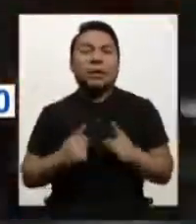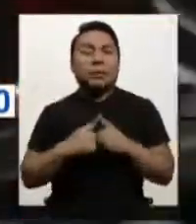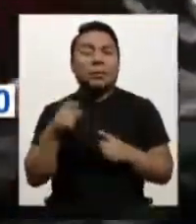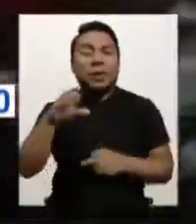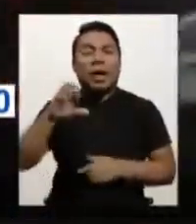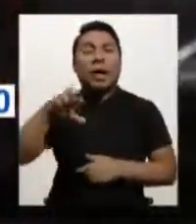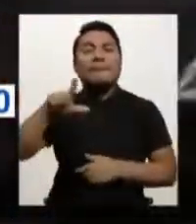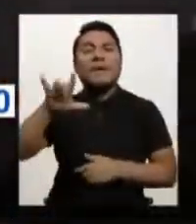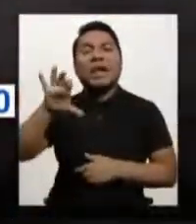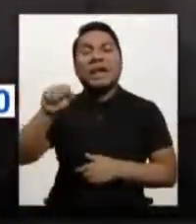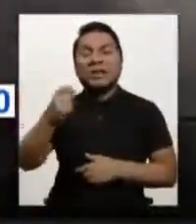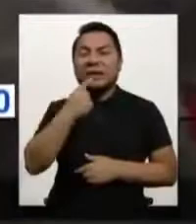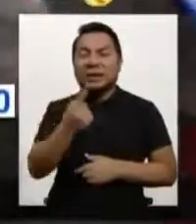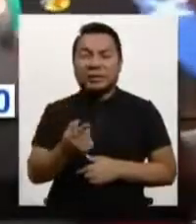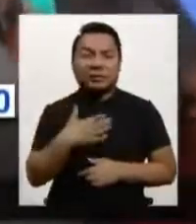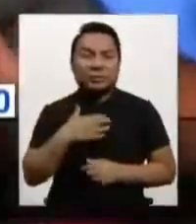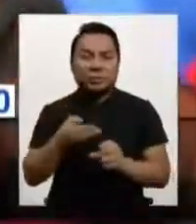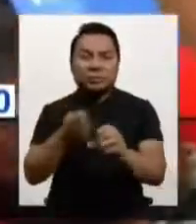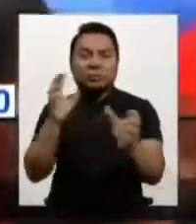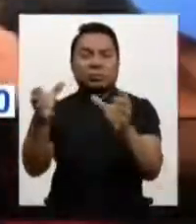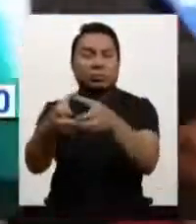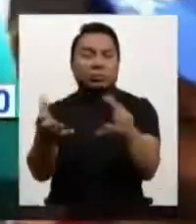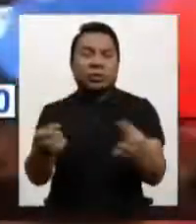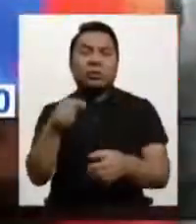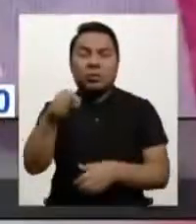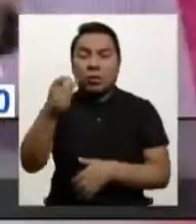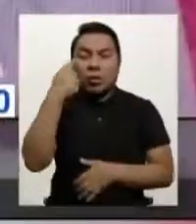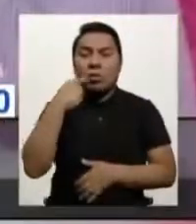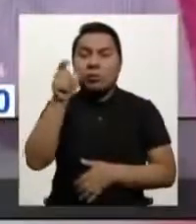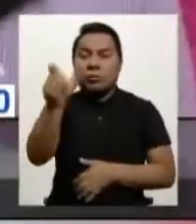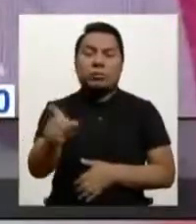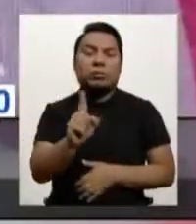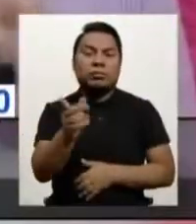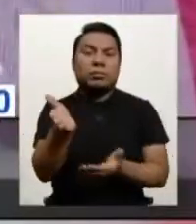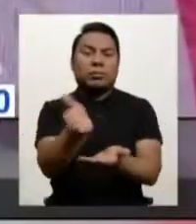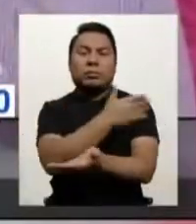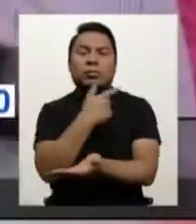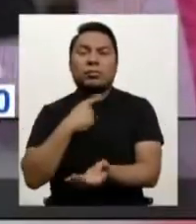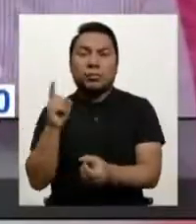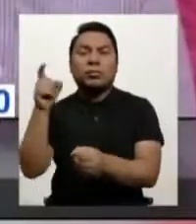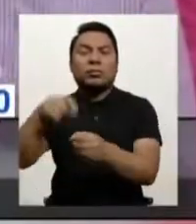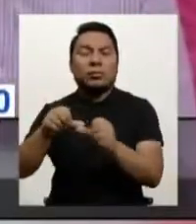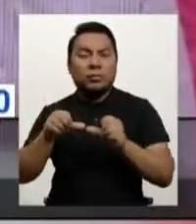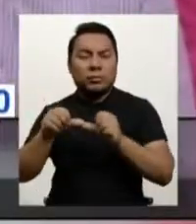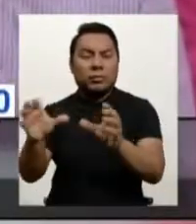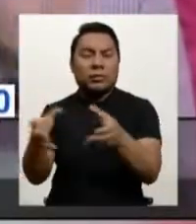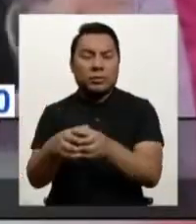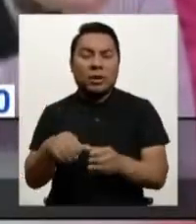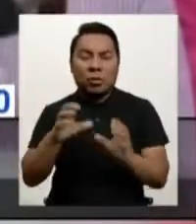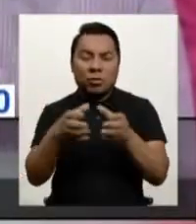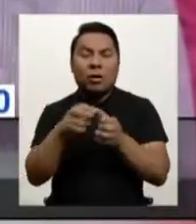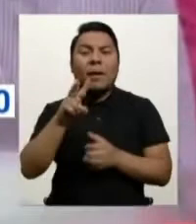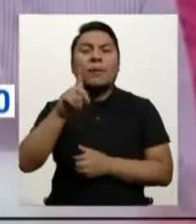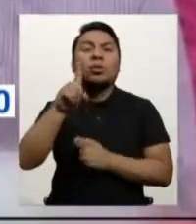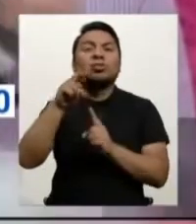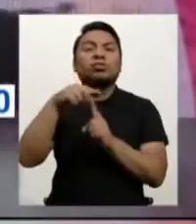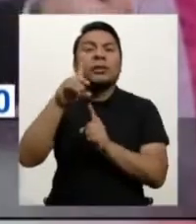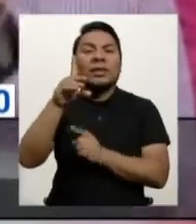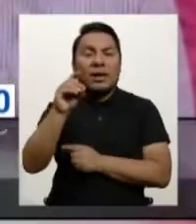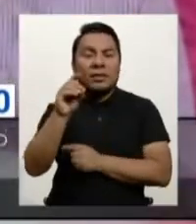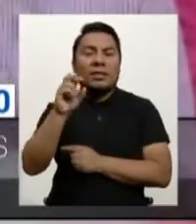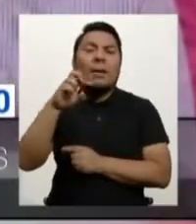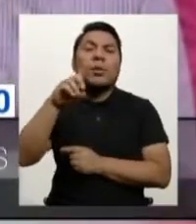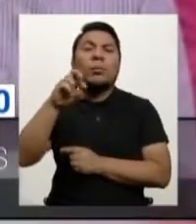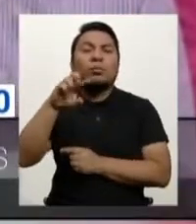Capriles adelantó su retiro de la MUD si Ramos Ayud permanece. En tanto, Freddy Guevara, de Voluntad Popular, informó que su formación